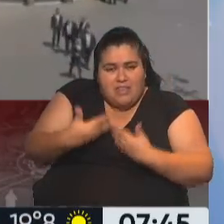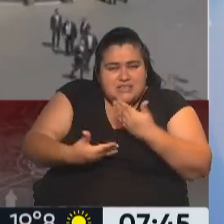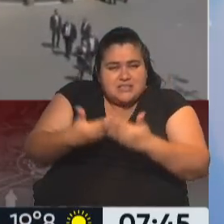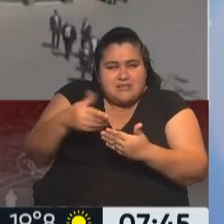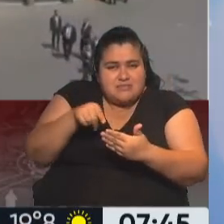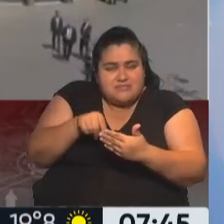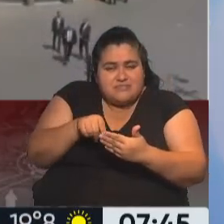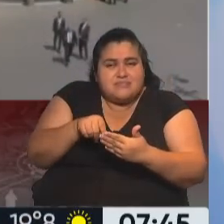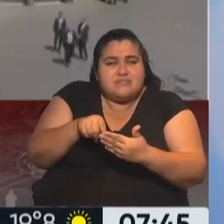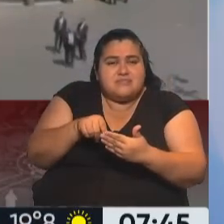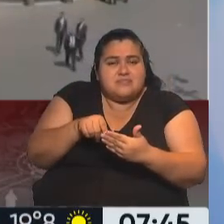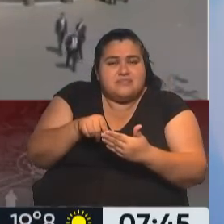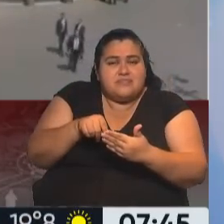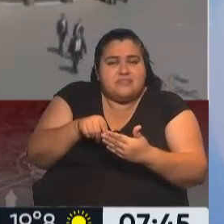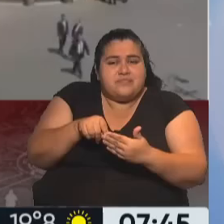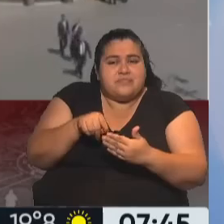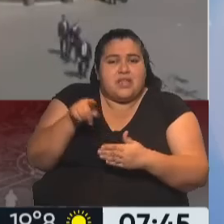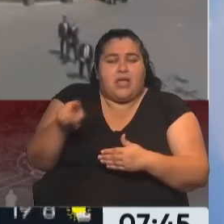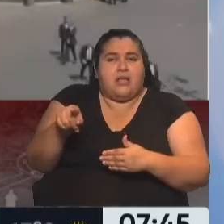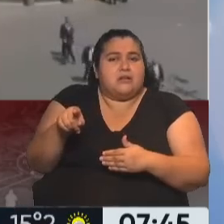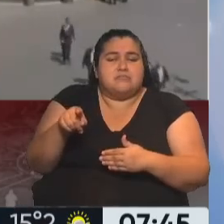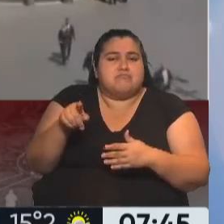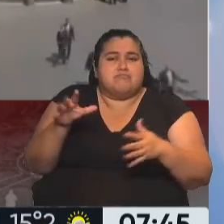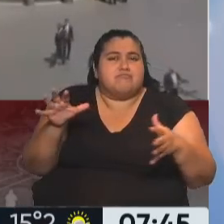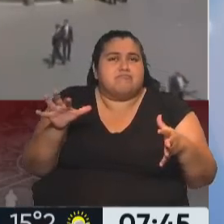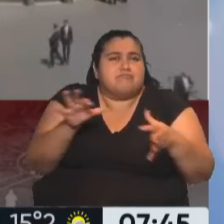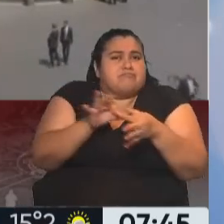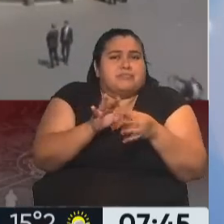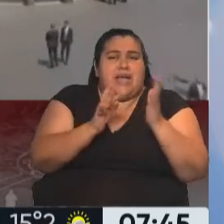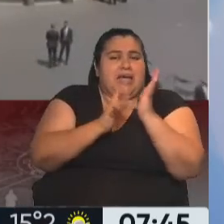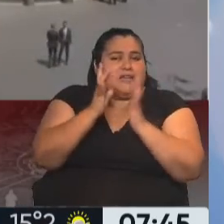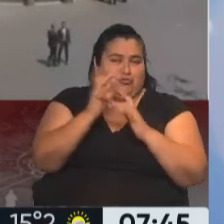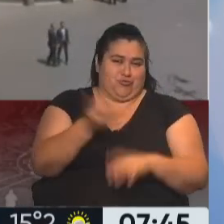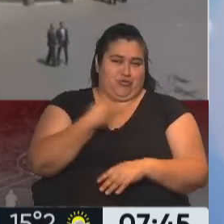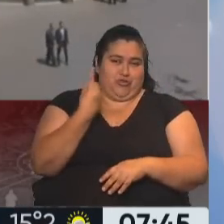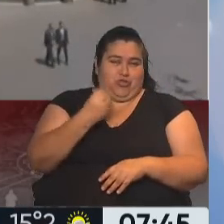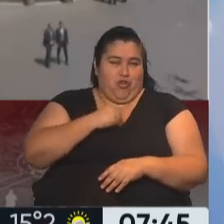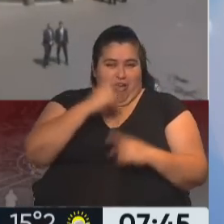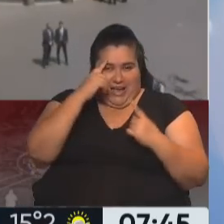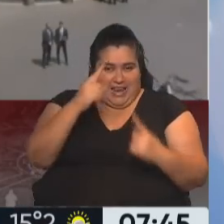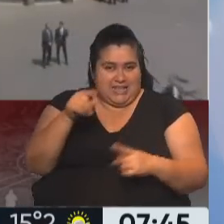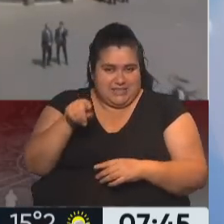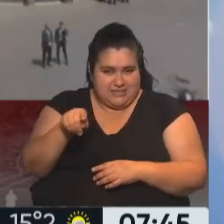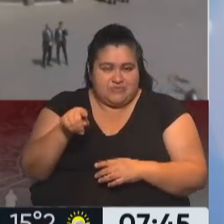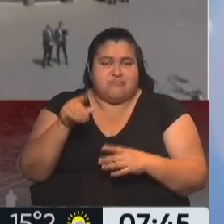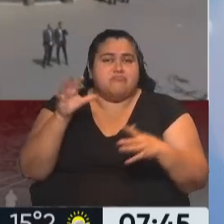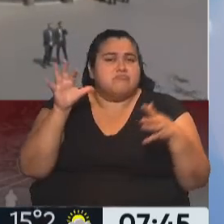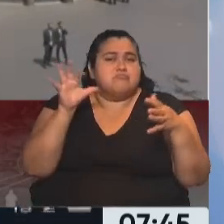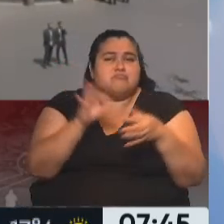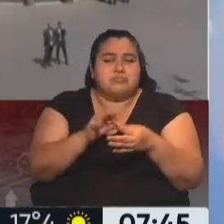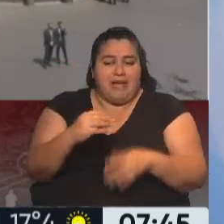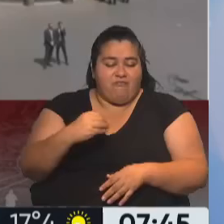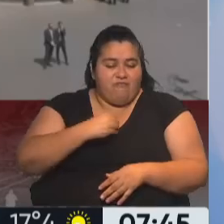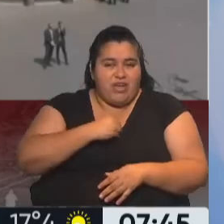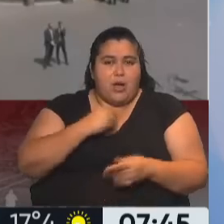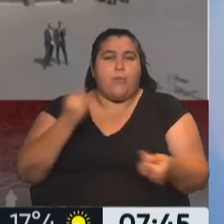o sea, se puso al lado del corazón de Jesús para los que somos creyentes, como que volvió la fe a ese